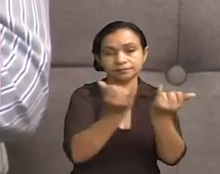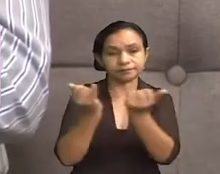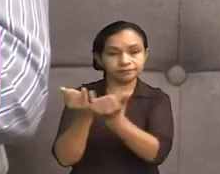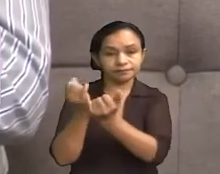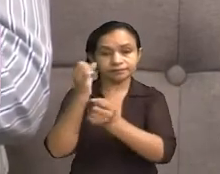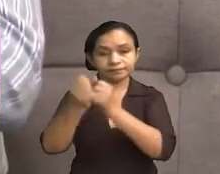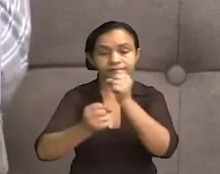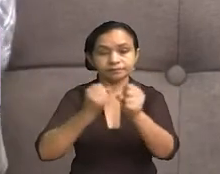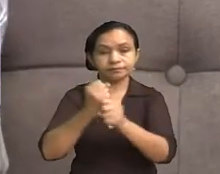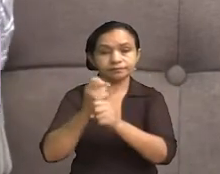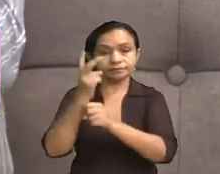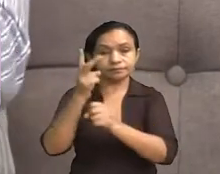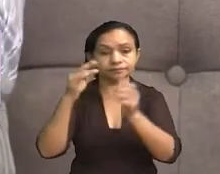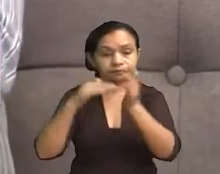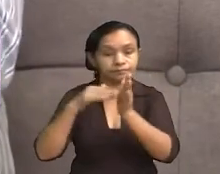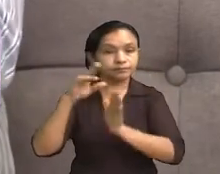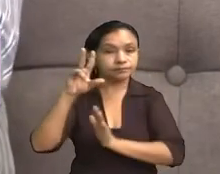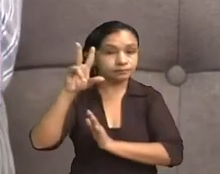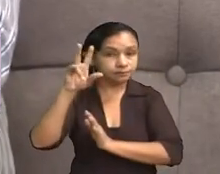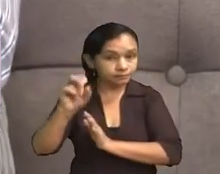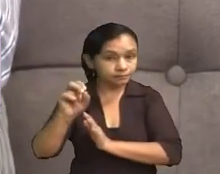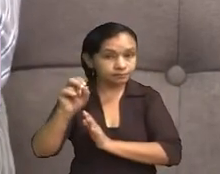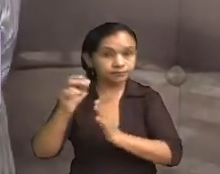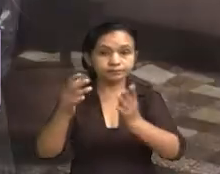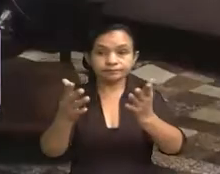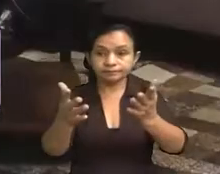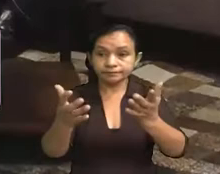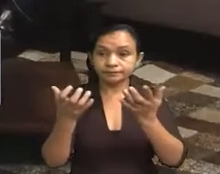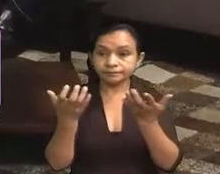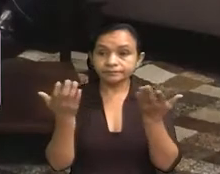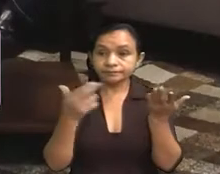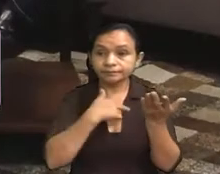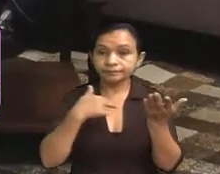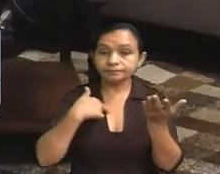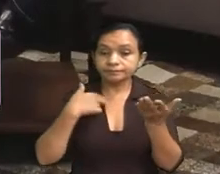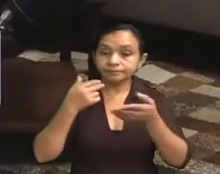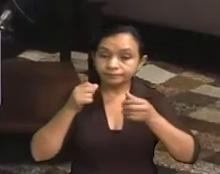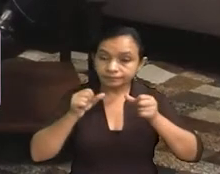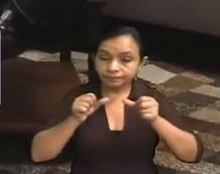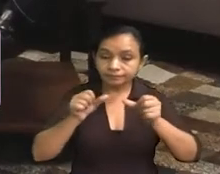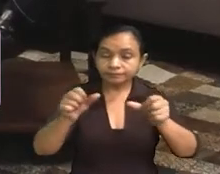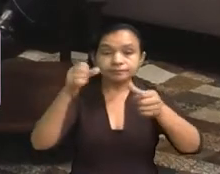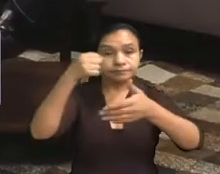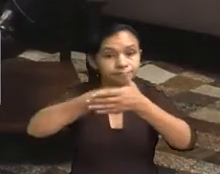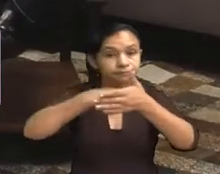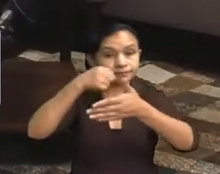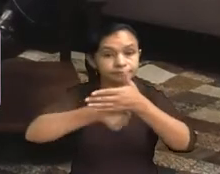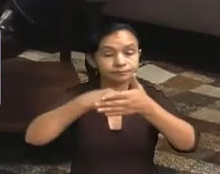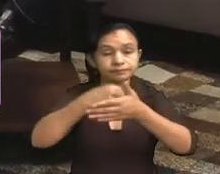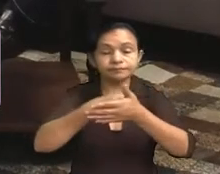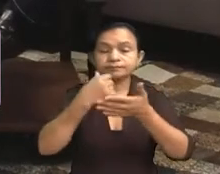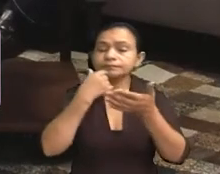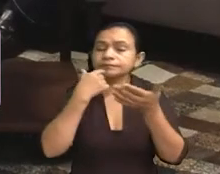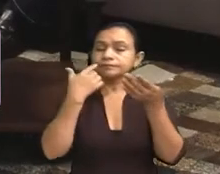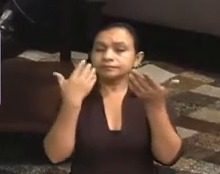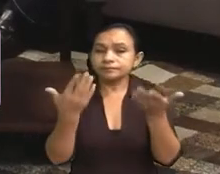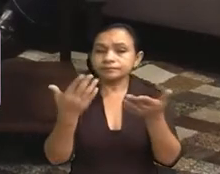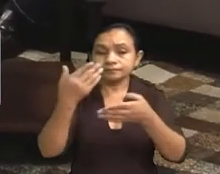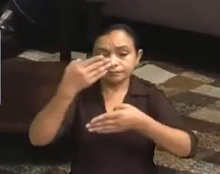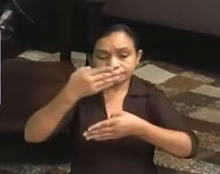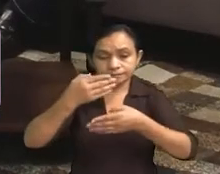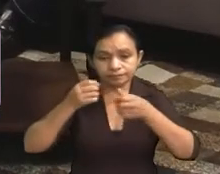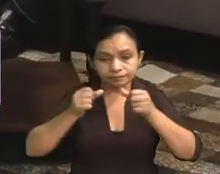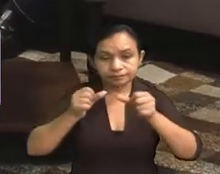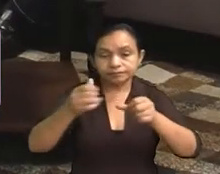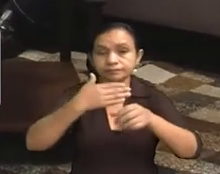año 2020 también estamos dando continuidad a ese esfuerzo. ¿Para qué? Para continuar